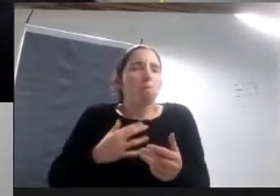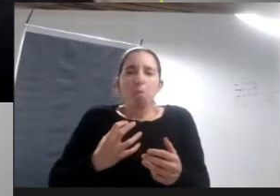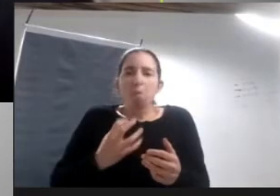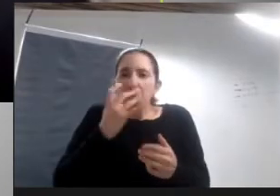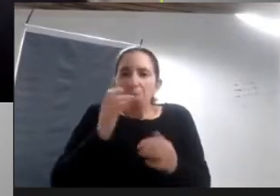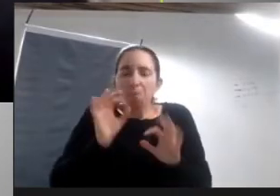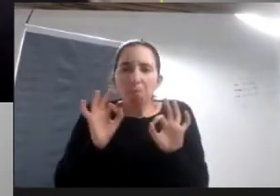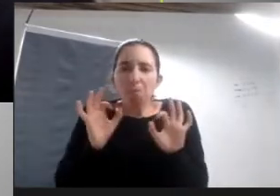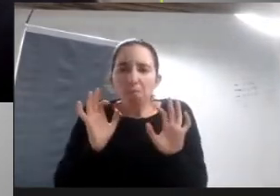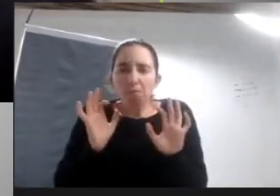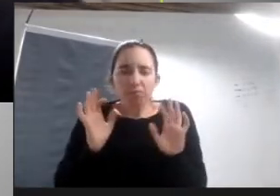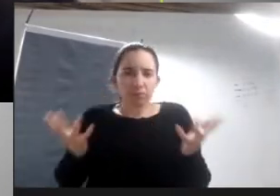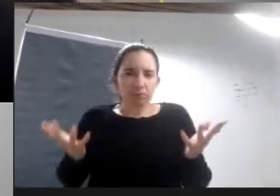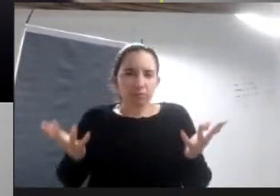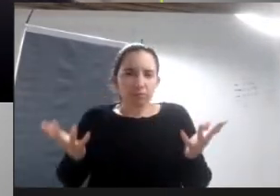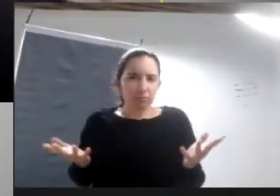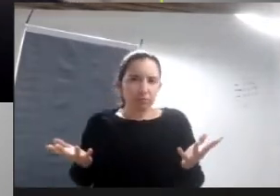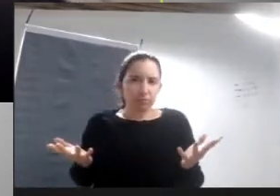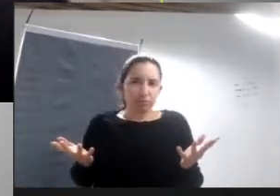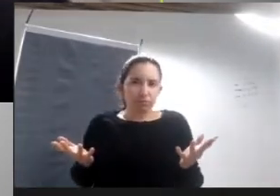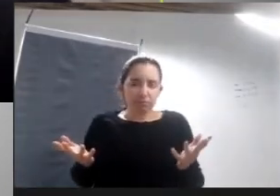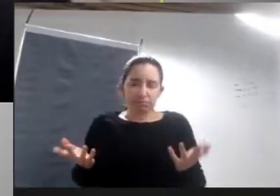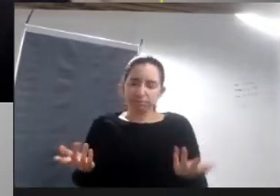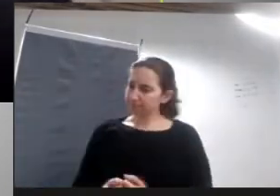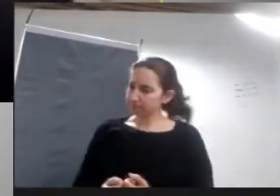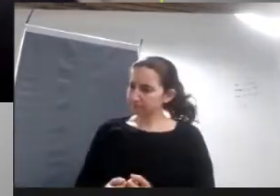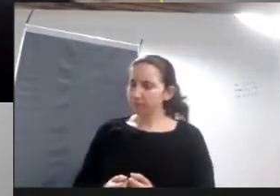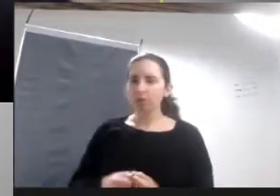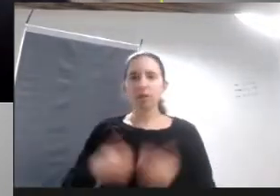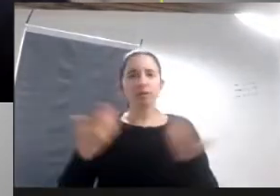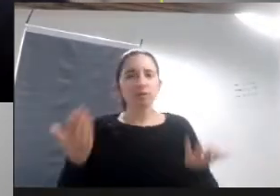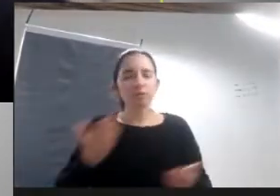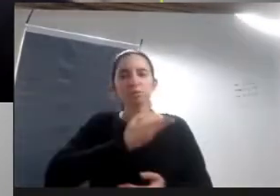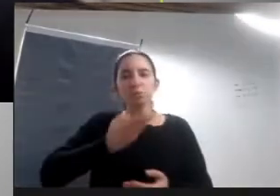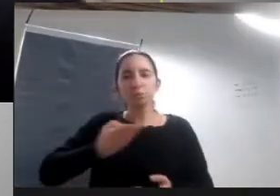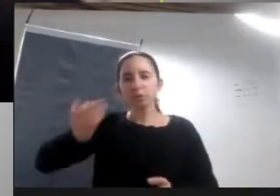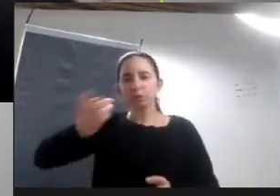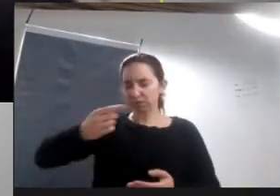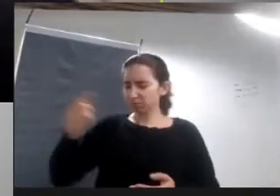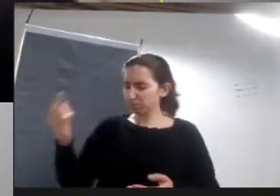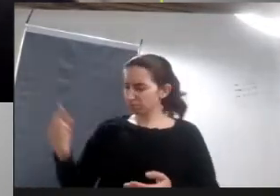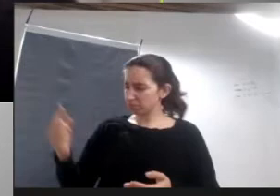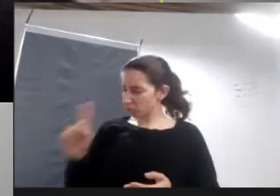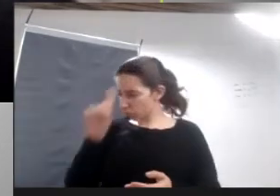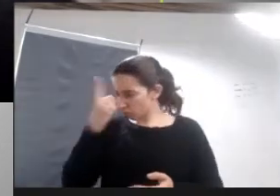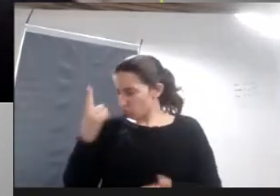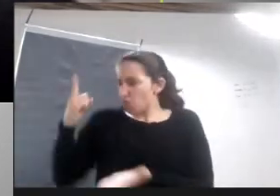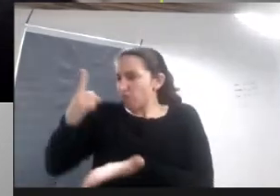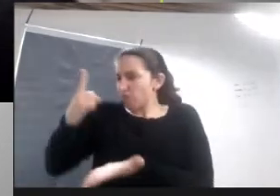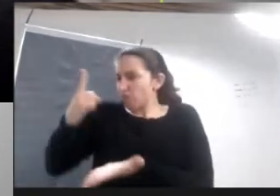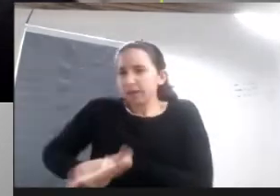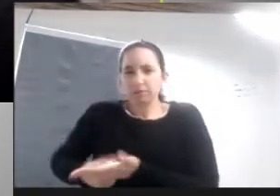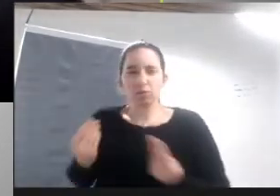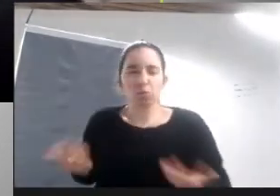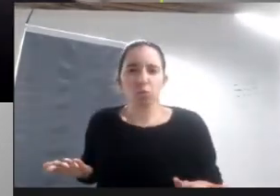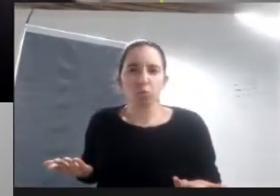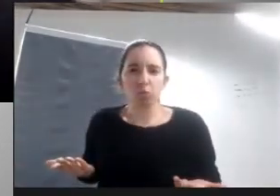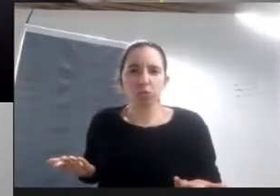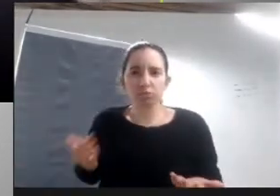preguntan cómo se puede asegurar que las personas tomen decisiones autónomas respecto de su